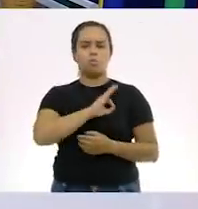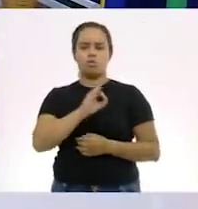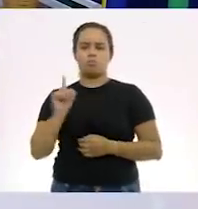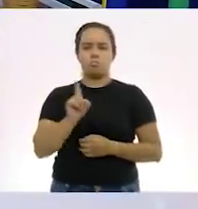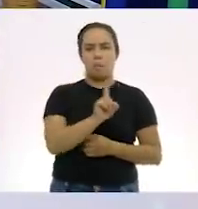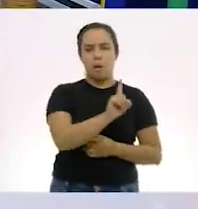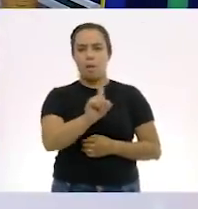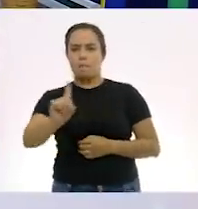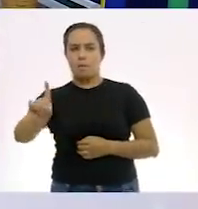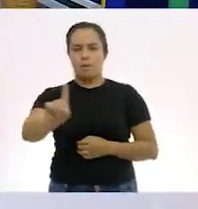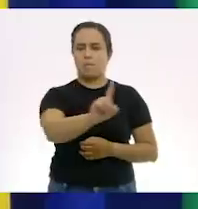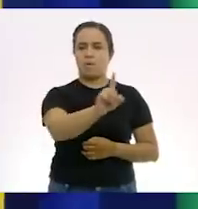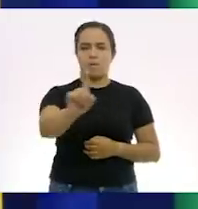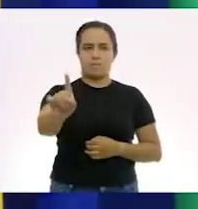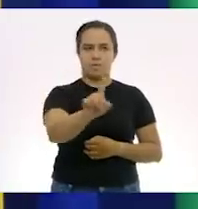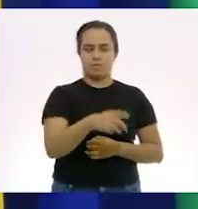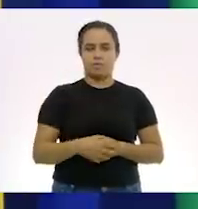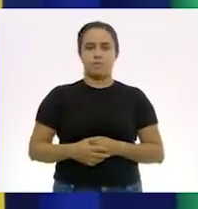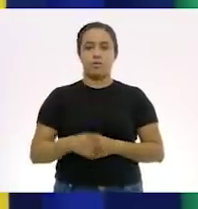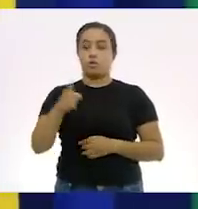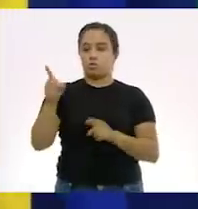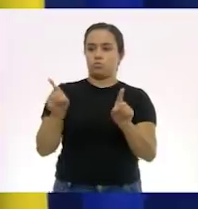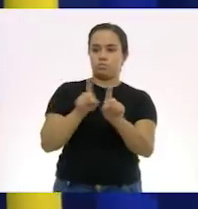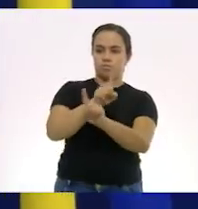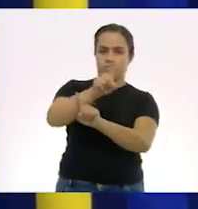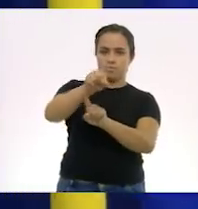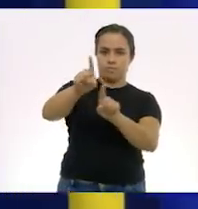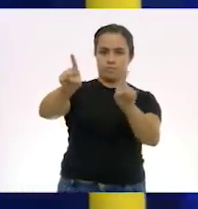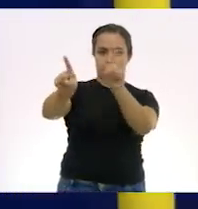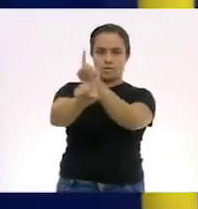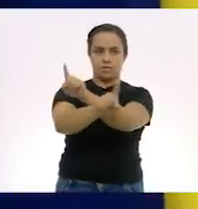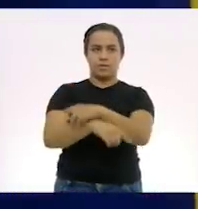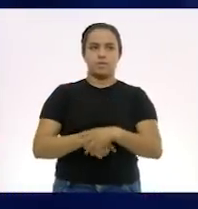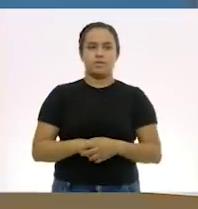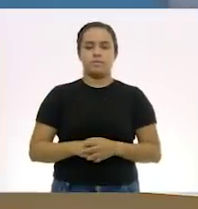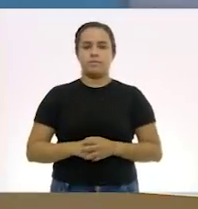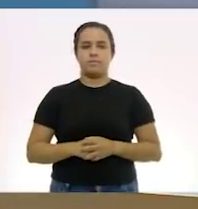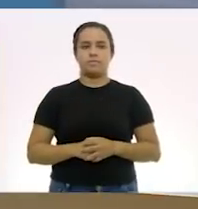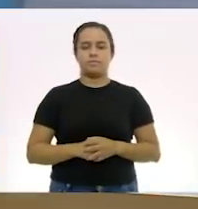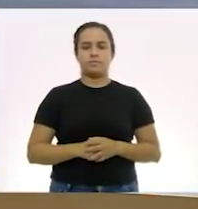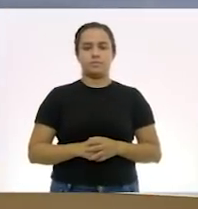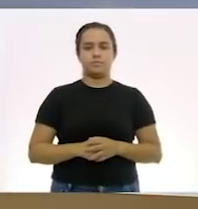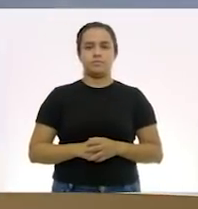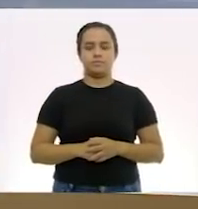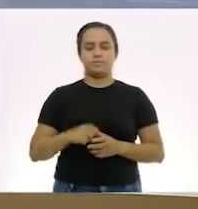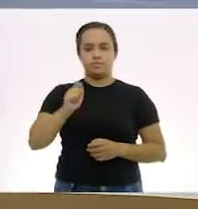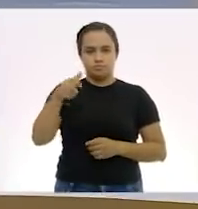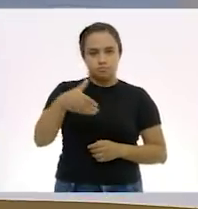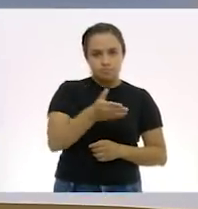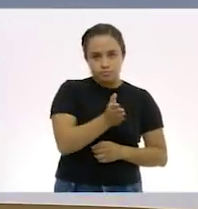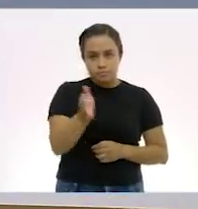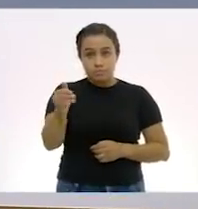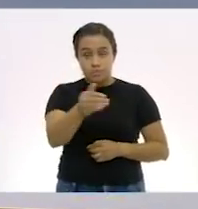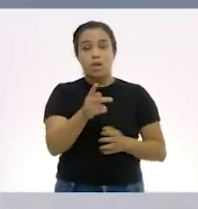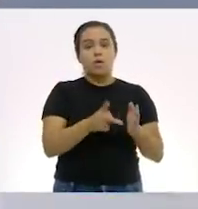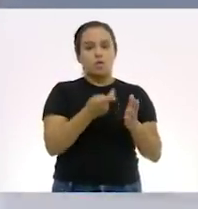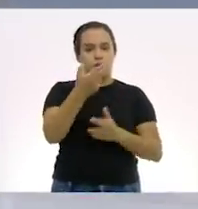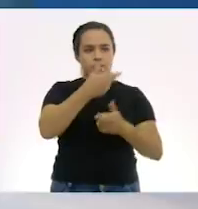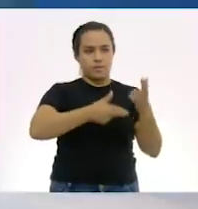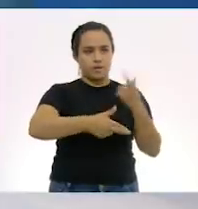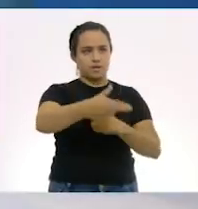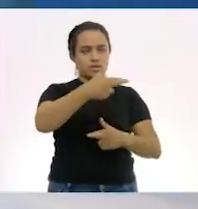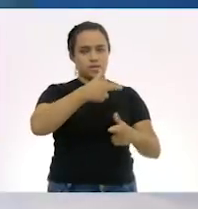Sí, pero bueno, pues vamos ahora a hacer las circulares, ¿ok? Circulares así. En tu propio